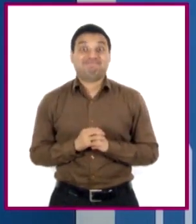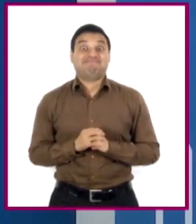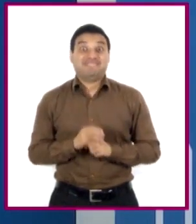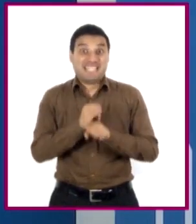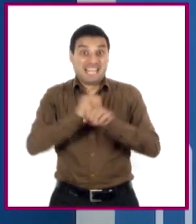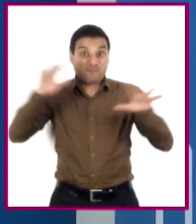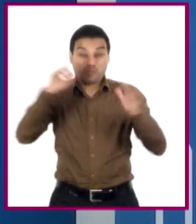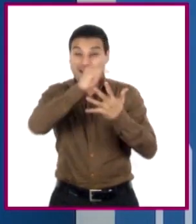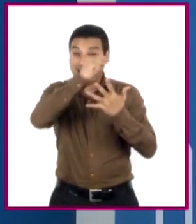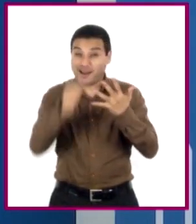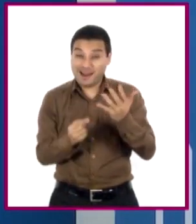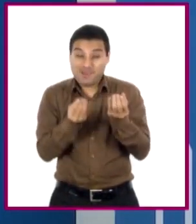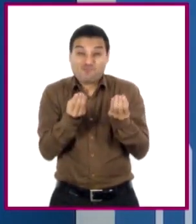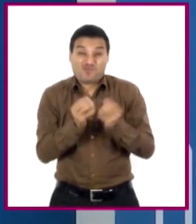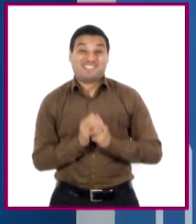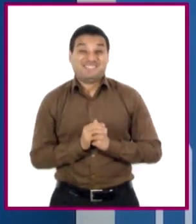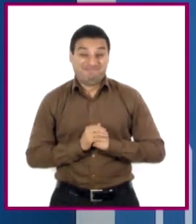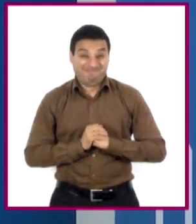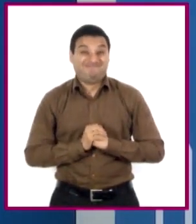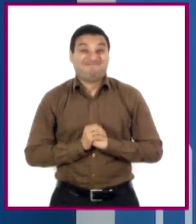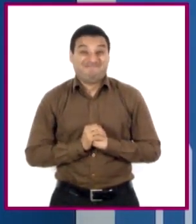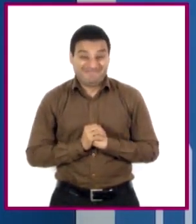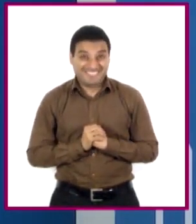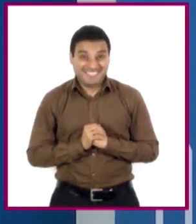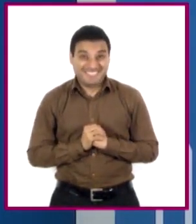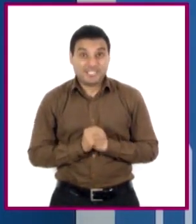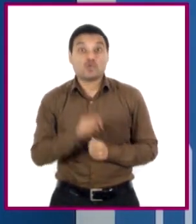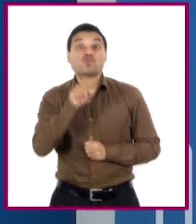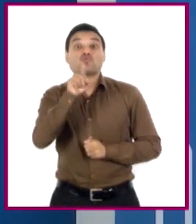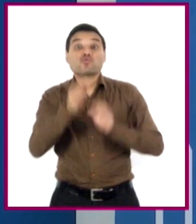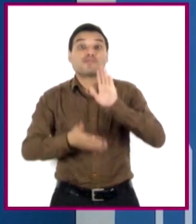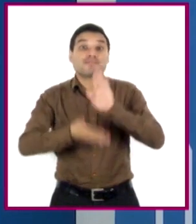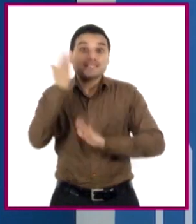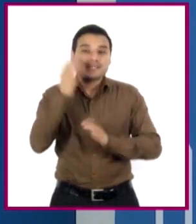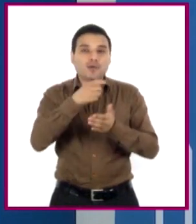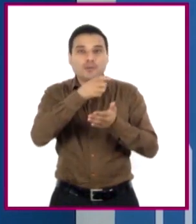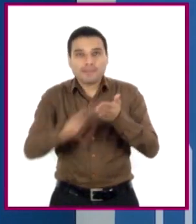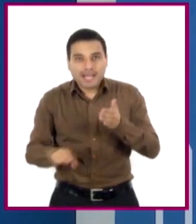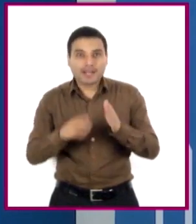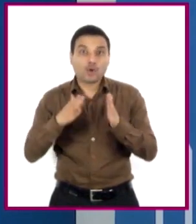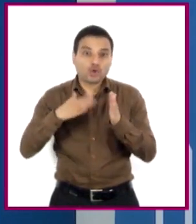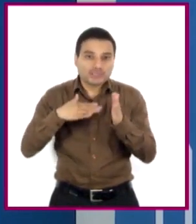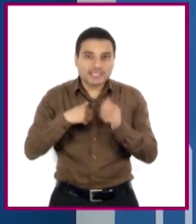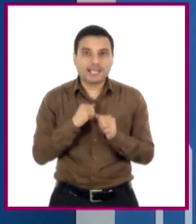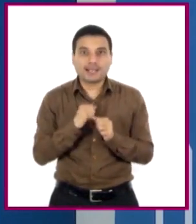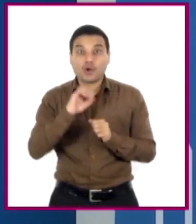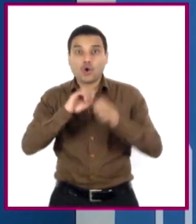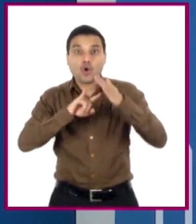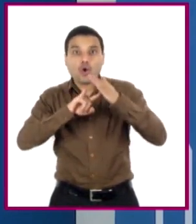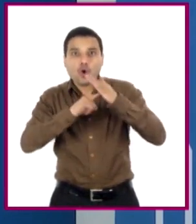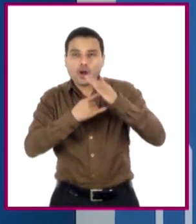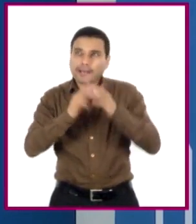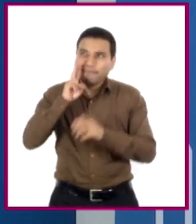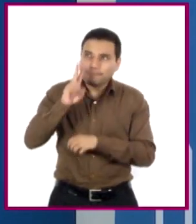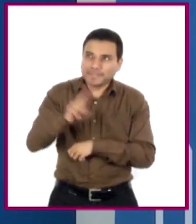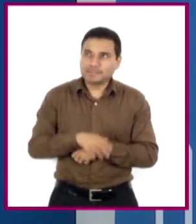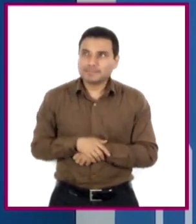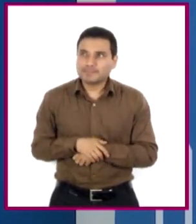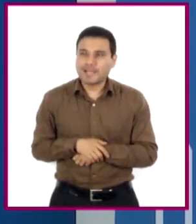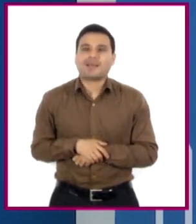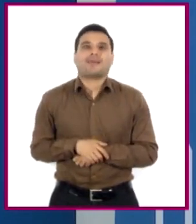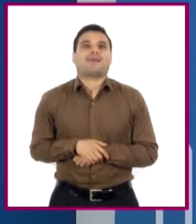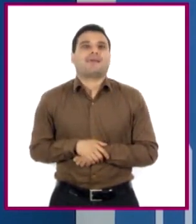la información relacionada con el tema. Cuando vayan de compras, cuando cocinen, cuando vean la hora, entre otras cosas,